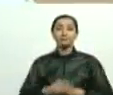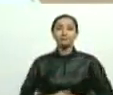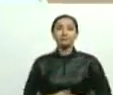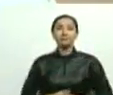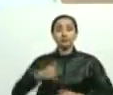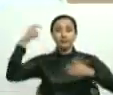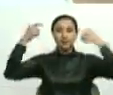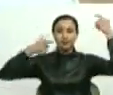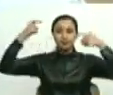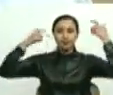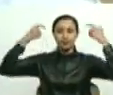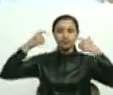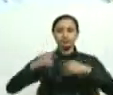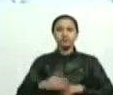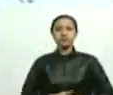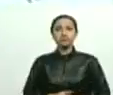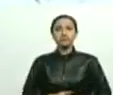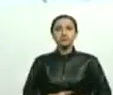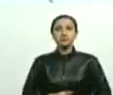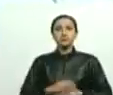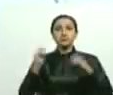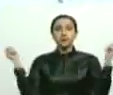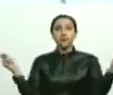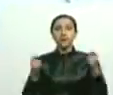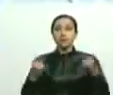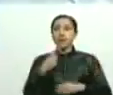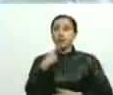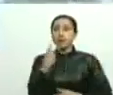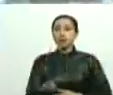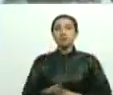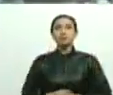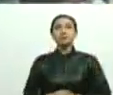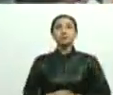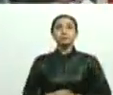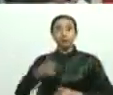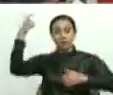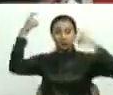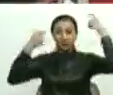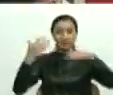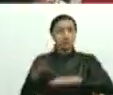chavista, una campaña como lo haría el comandante Hugo Chávez.